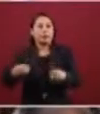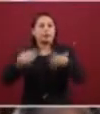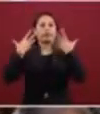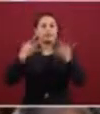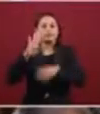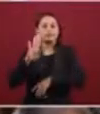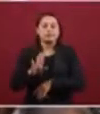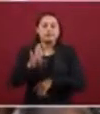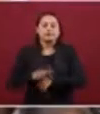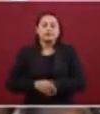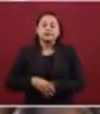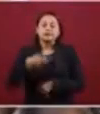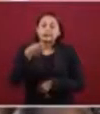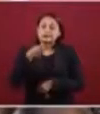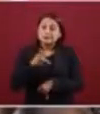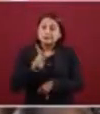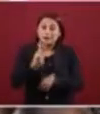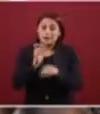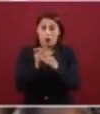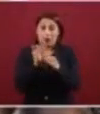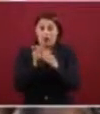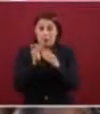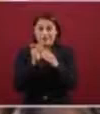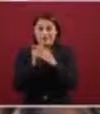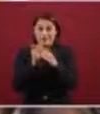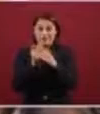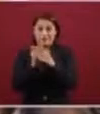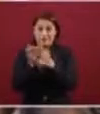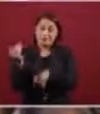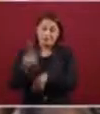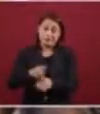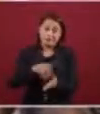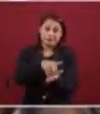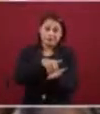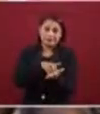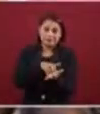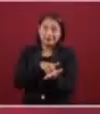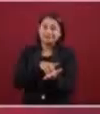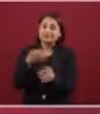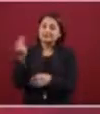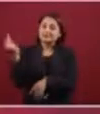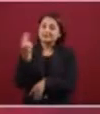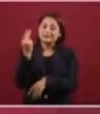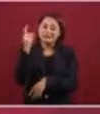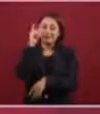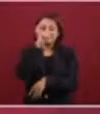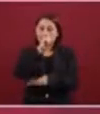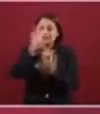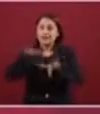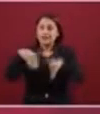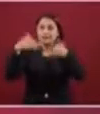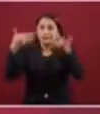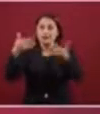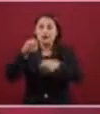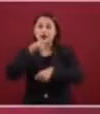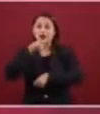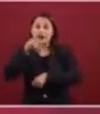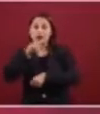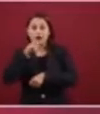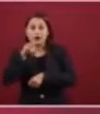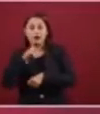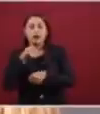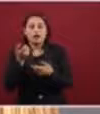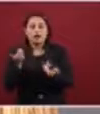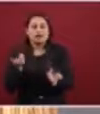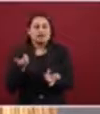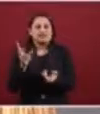la verdad es difícil contar en estos momentos con corresponsales extranjeros, eso significaría 30 millones de pesos que no tenemos en